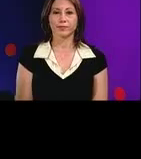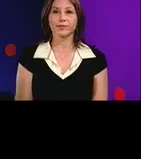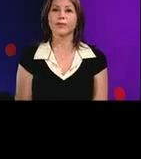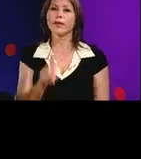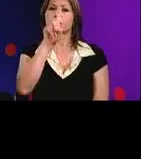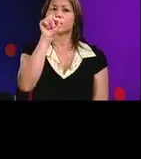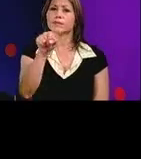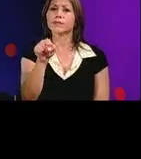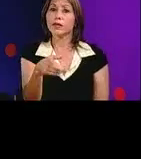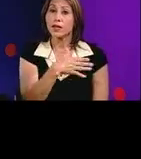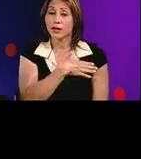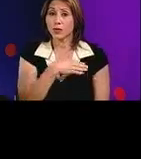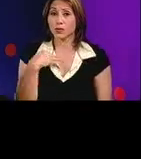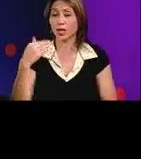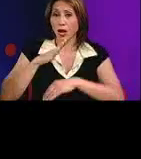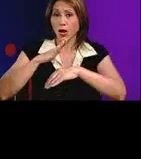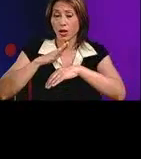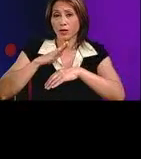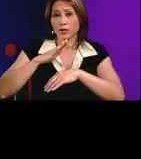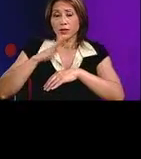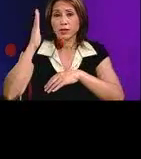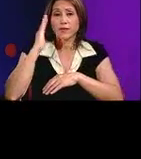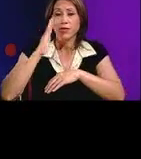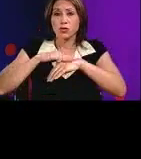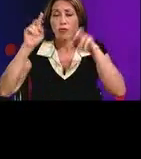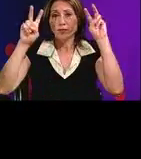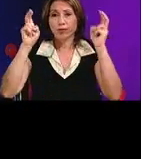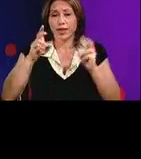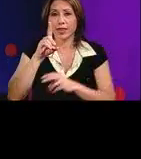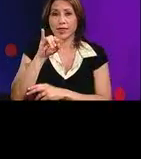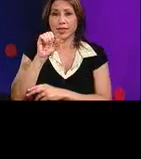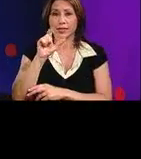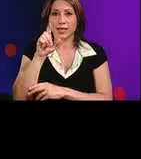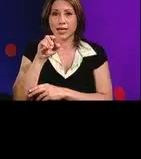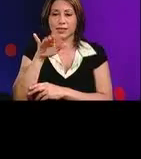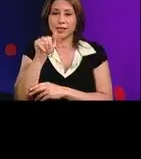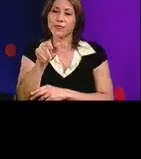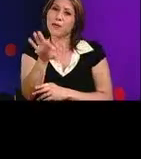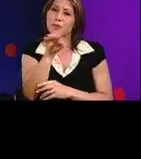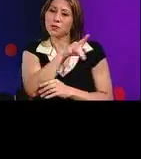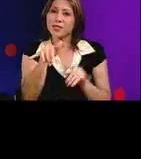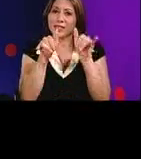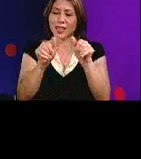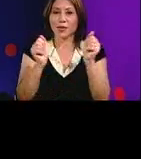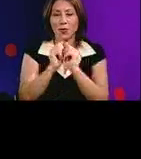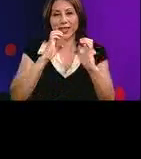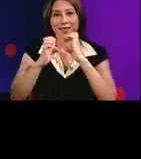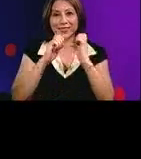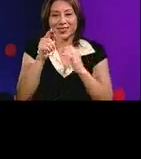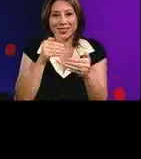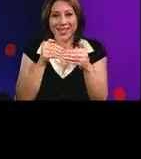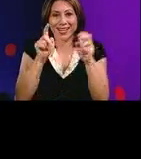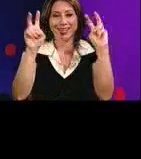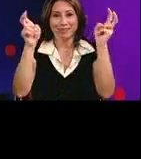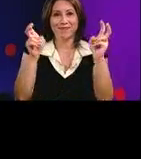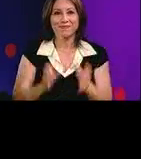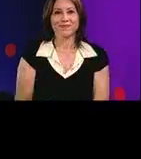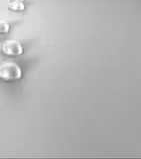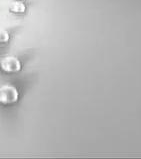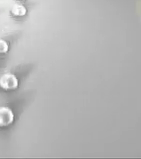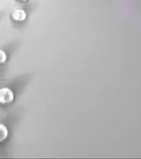¿Le gustaría conocer sobre dislexia? Pues le invito a que se quede con nosotros en la sección de entrevista y se acerque más a esta